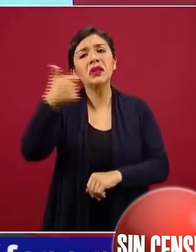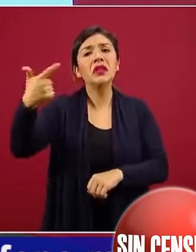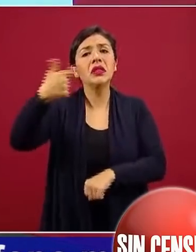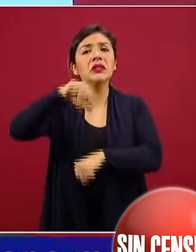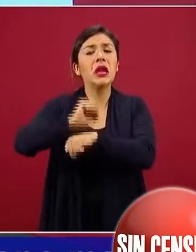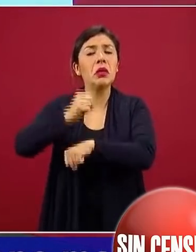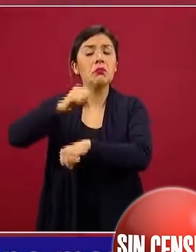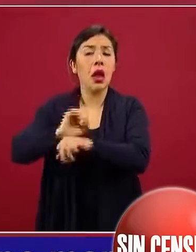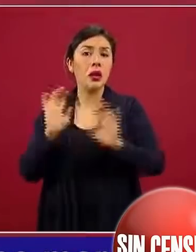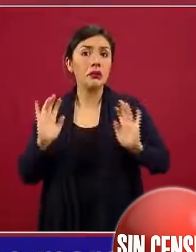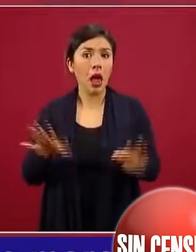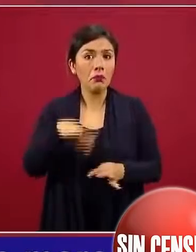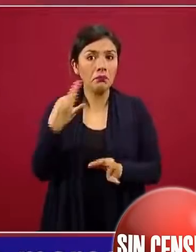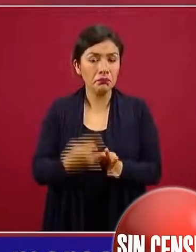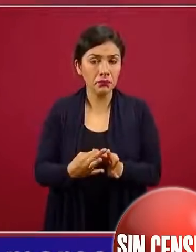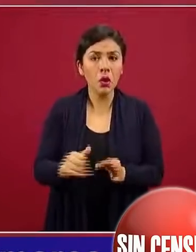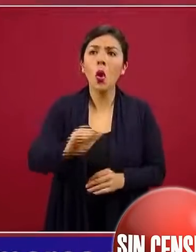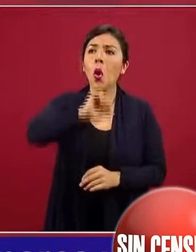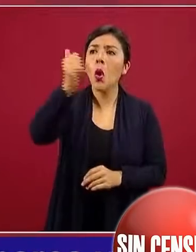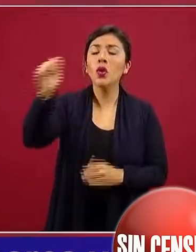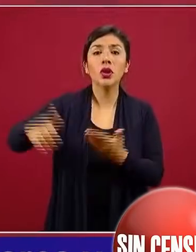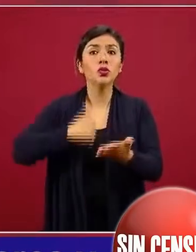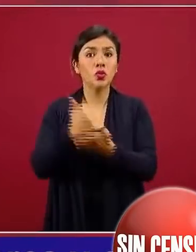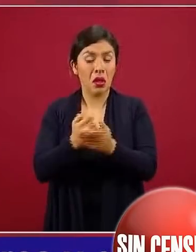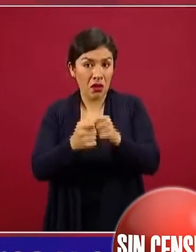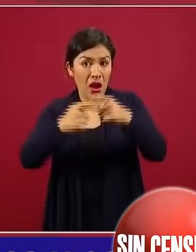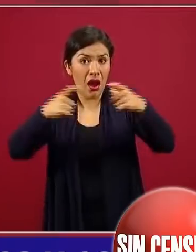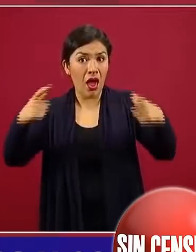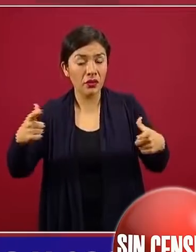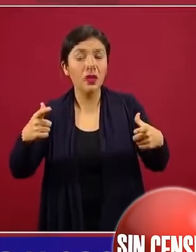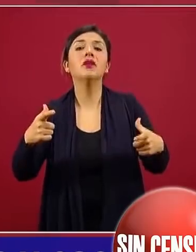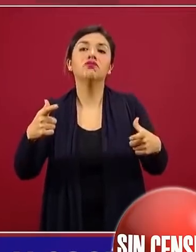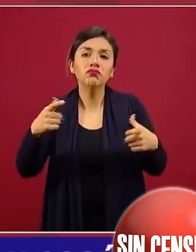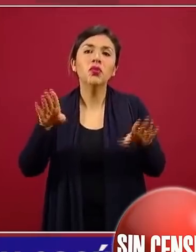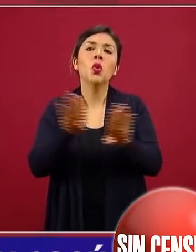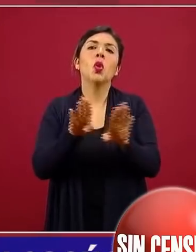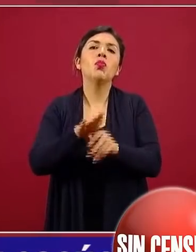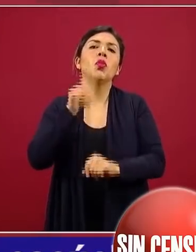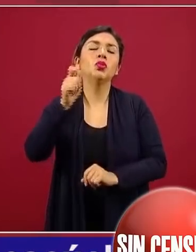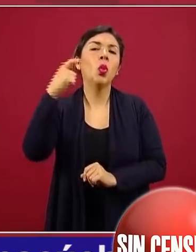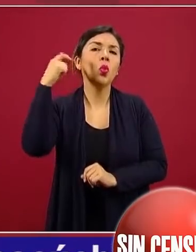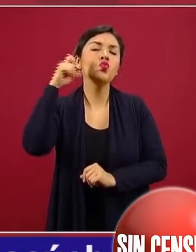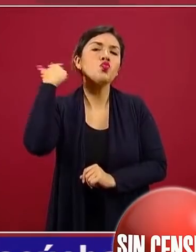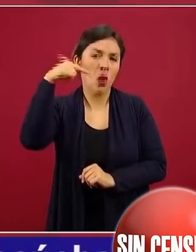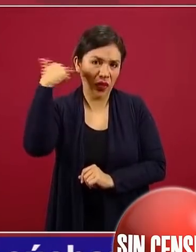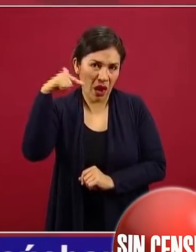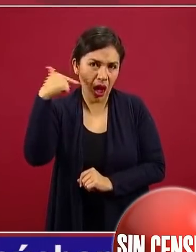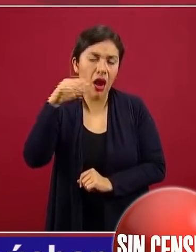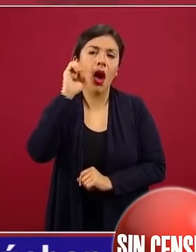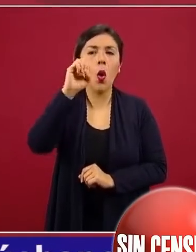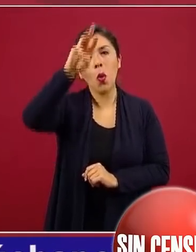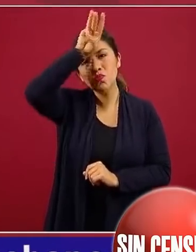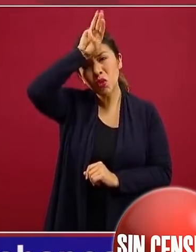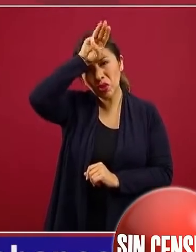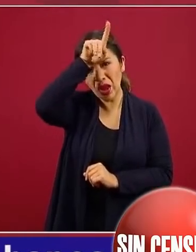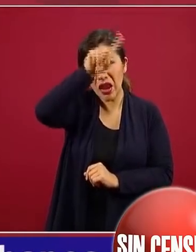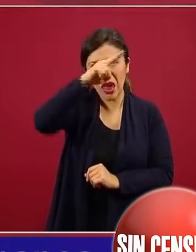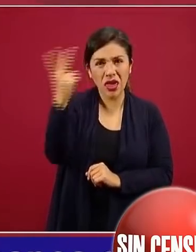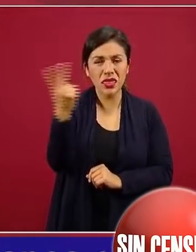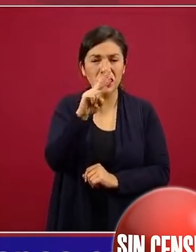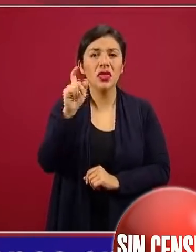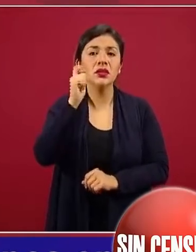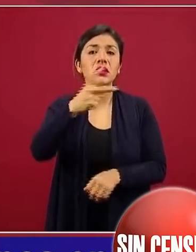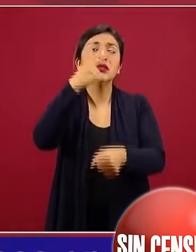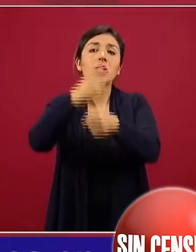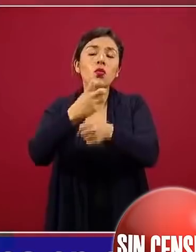semanas. Algunas ciudades grandes, como es el caso de Guadalajara y de Monterrey, que son la